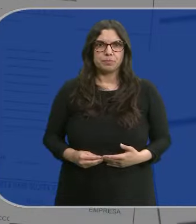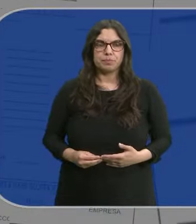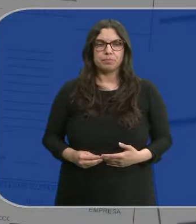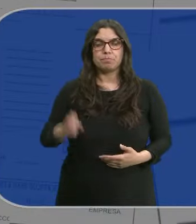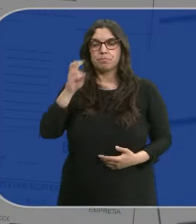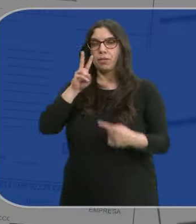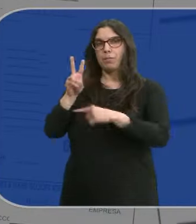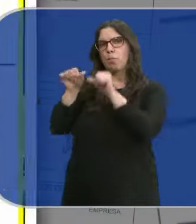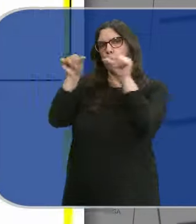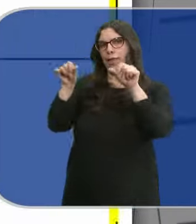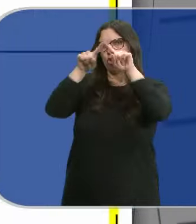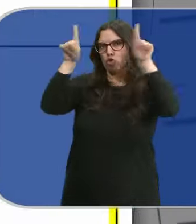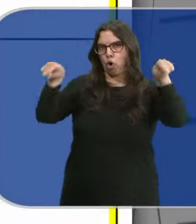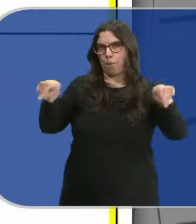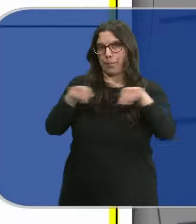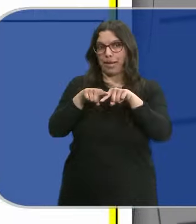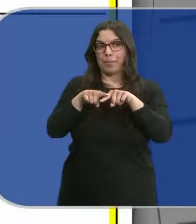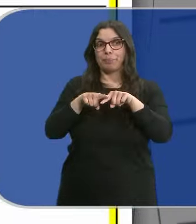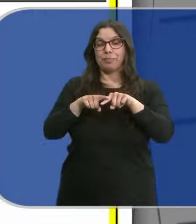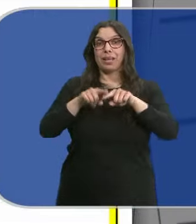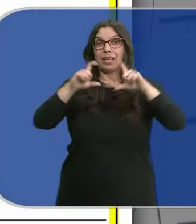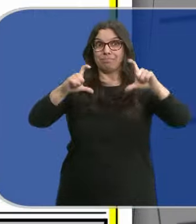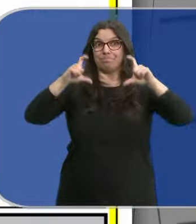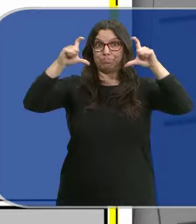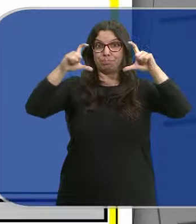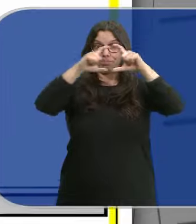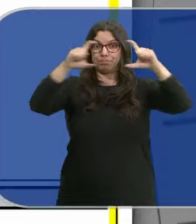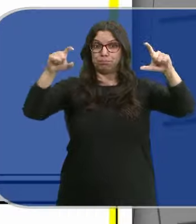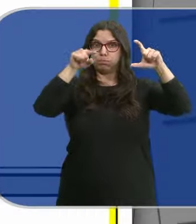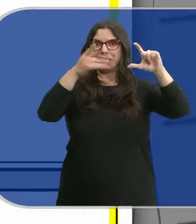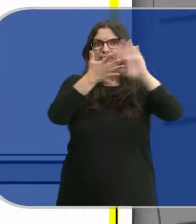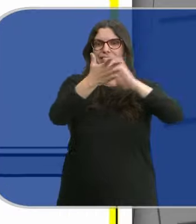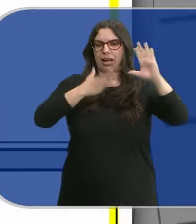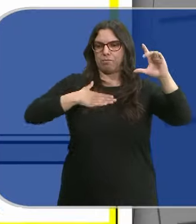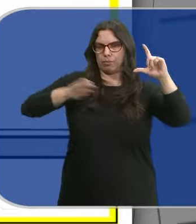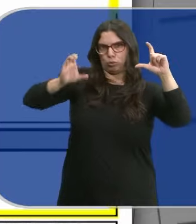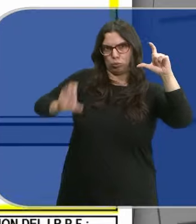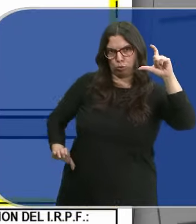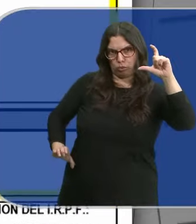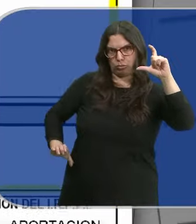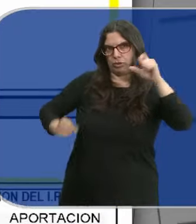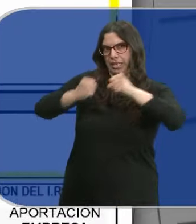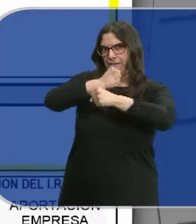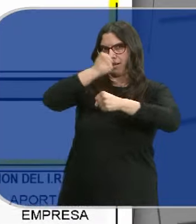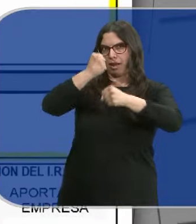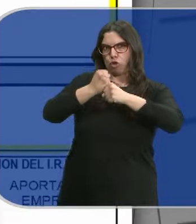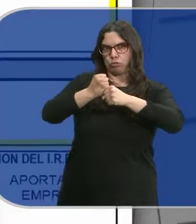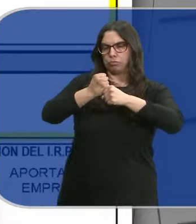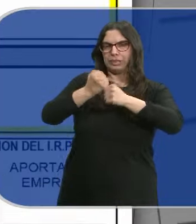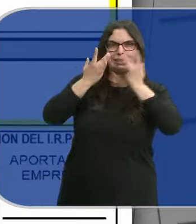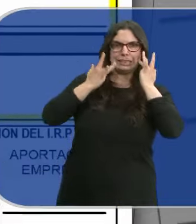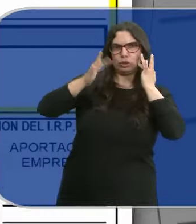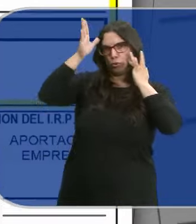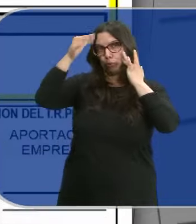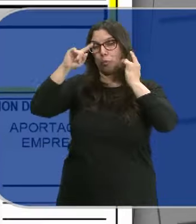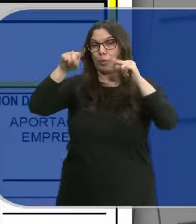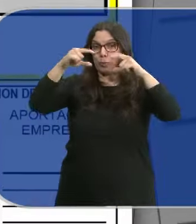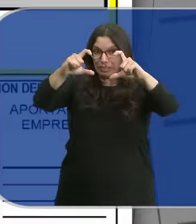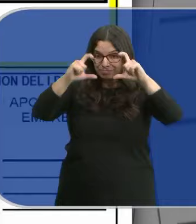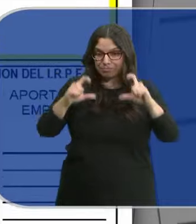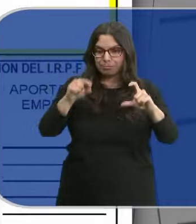Este que ven es un modelo de nómina. El primer recuadro refleja lo que cobra el trabajador, el salario neto, pero después hay otros